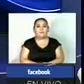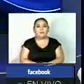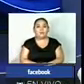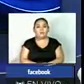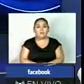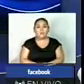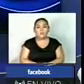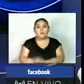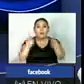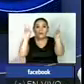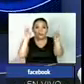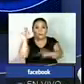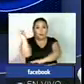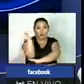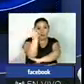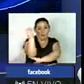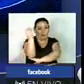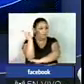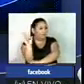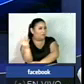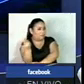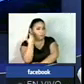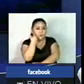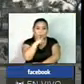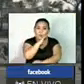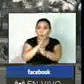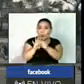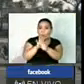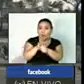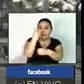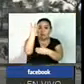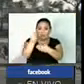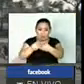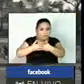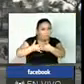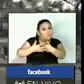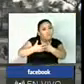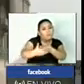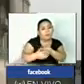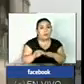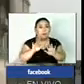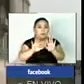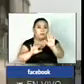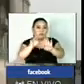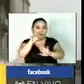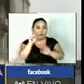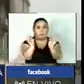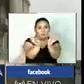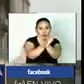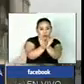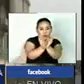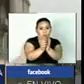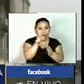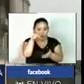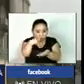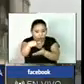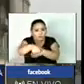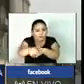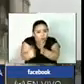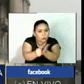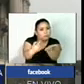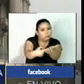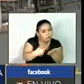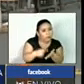Y la emergencia nacional por la pandemia del coronavirus extendió hasta el 16 de mayo. En la Asamblea Legislativa, con 62